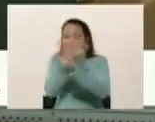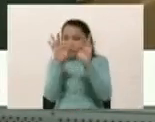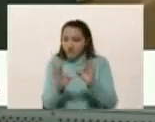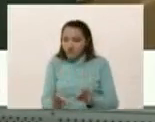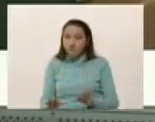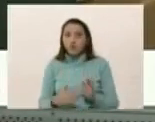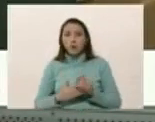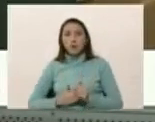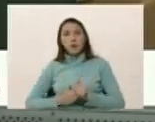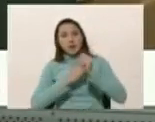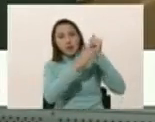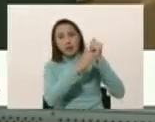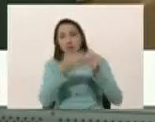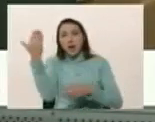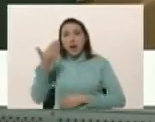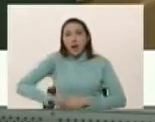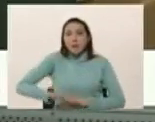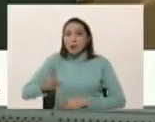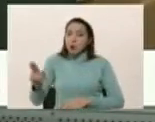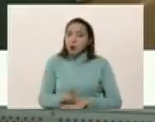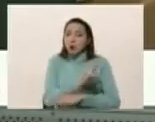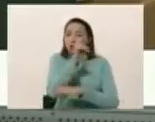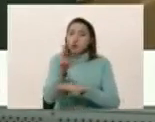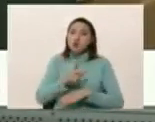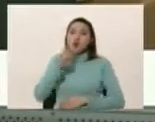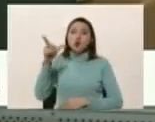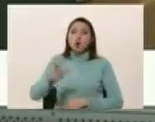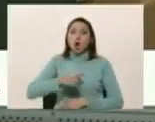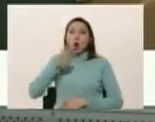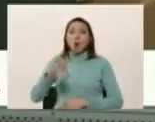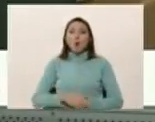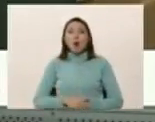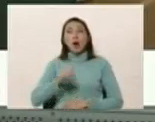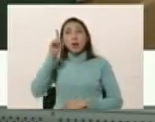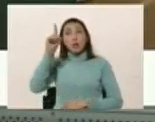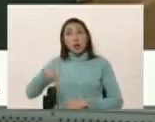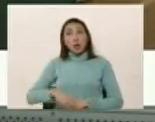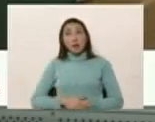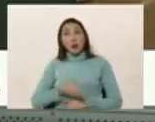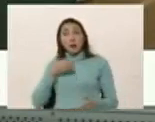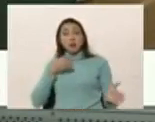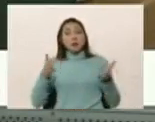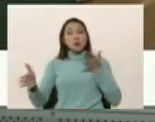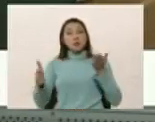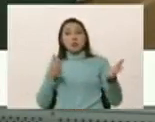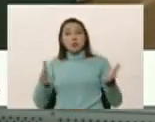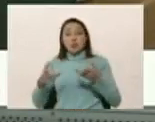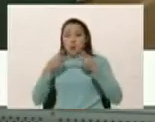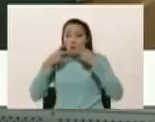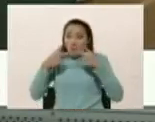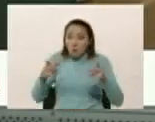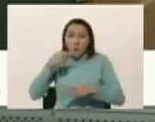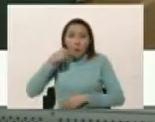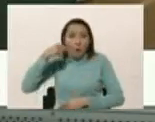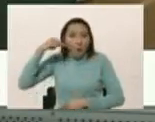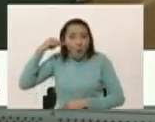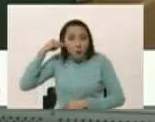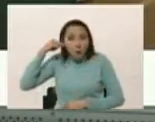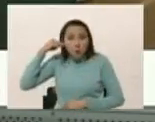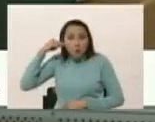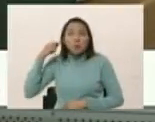obligatorias para el uso de este lenguaje así como para que sus servidores públicas y servidores públicos